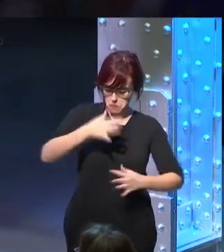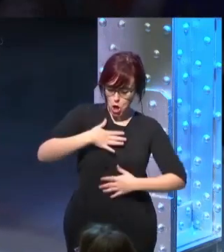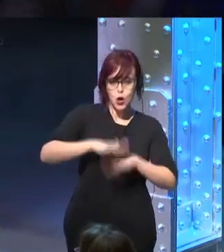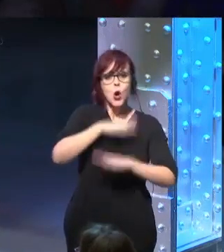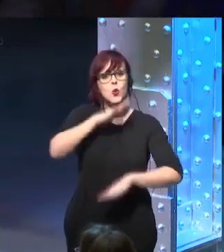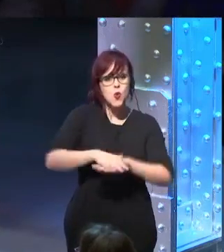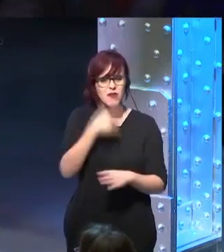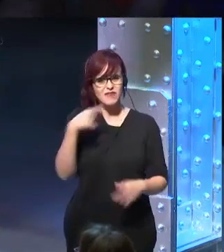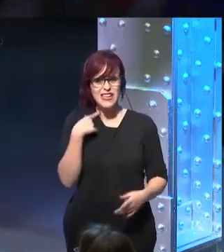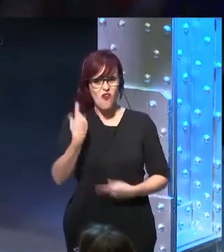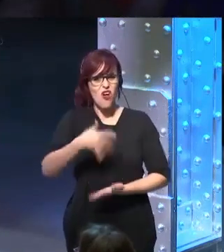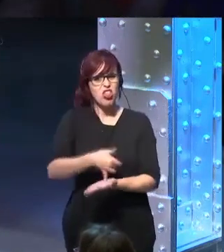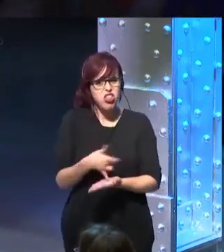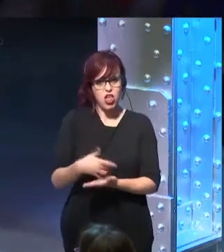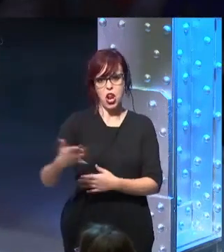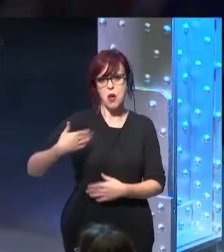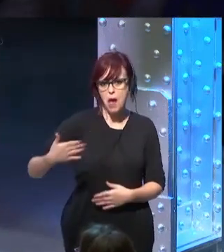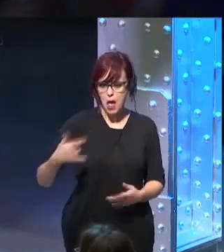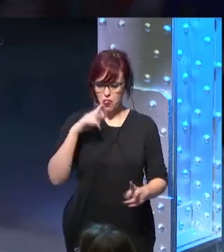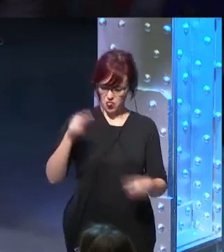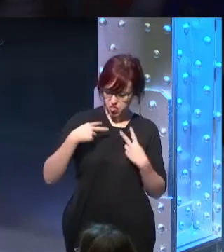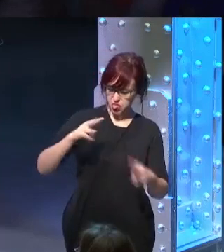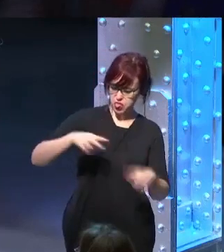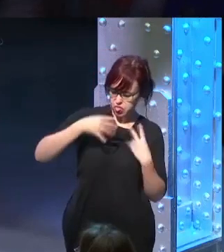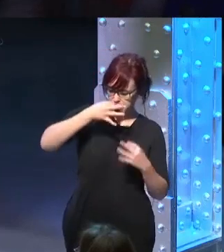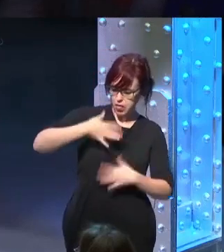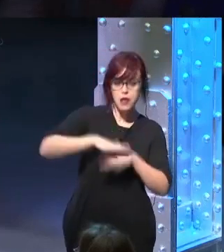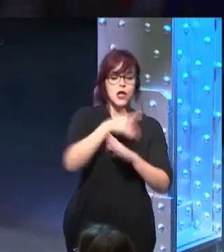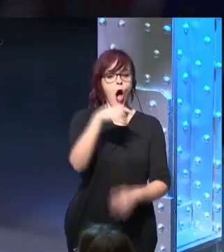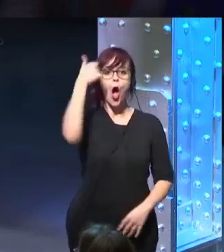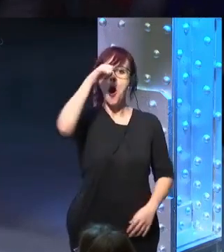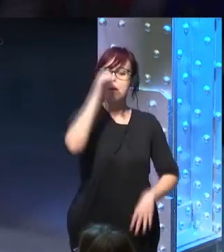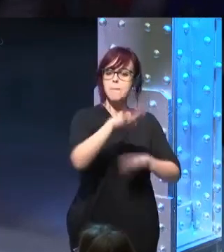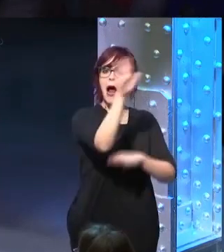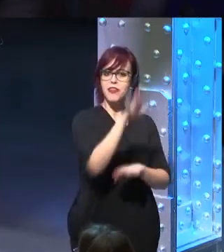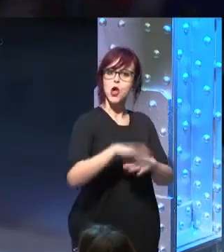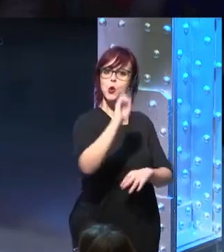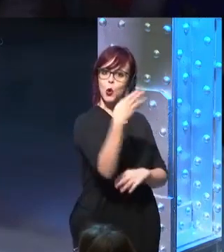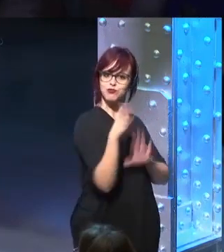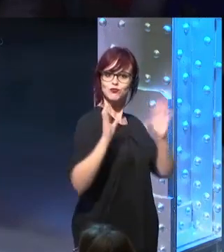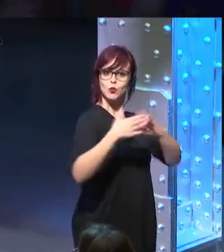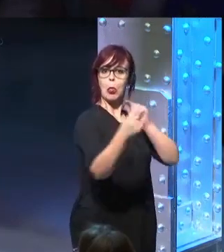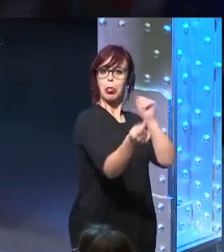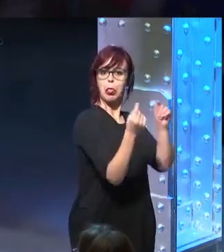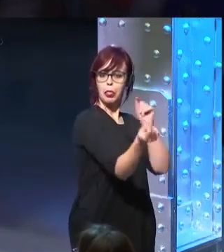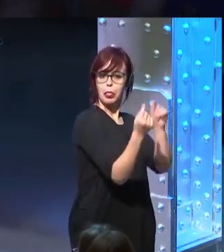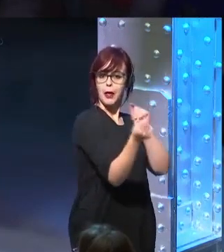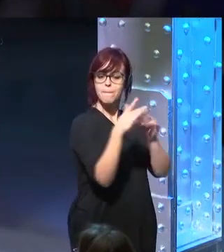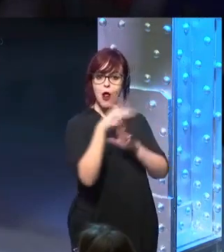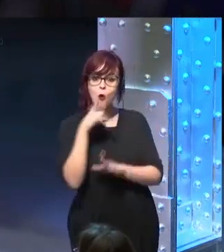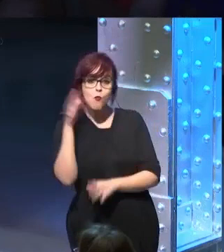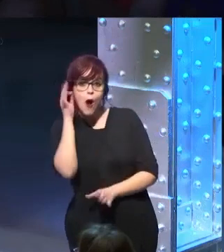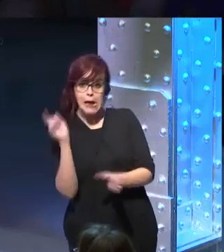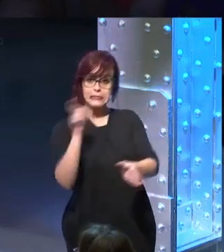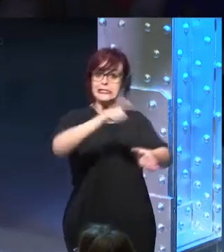nosotras mismas, nos sentimos inútiles, y los hombres, digamos, parece que tienen un club exclusivo de debate donde no nos